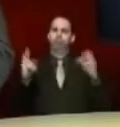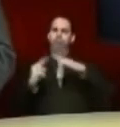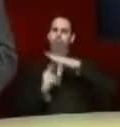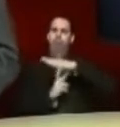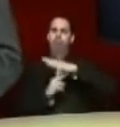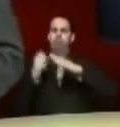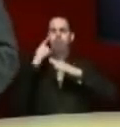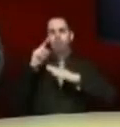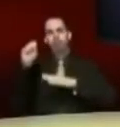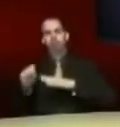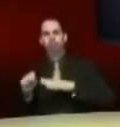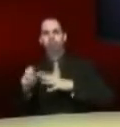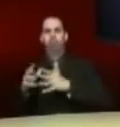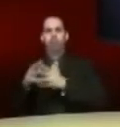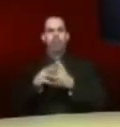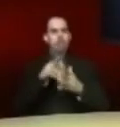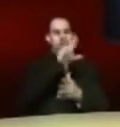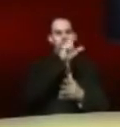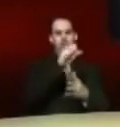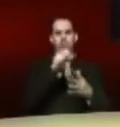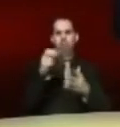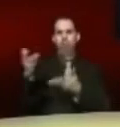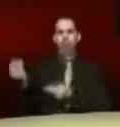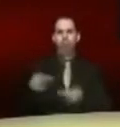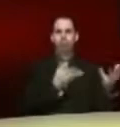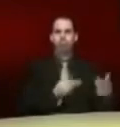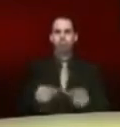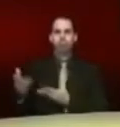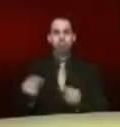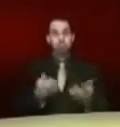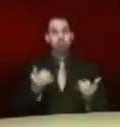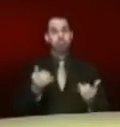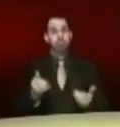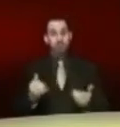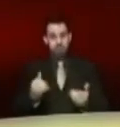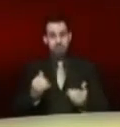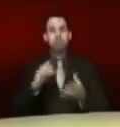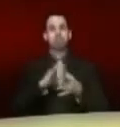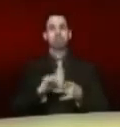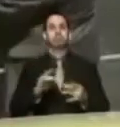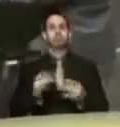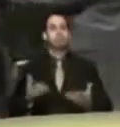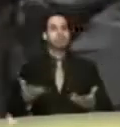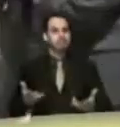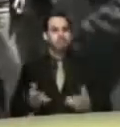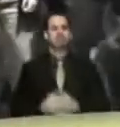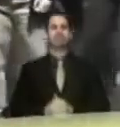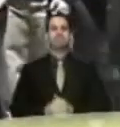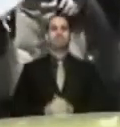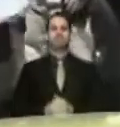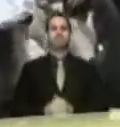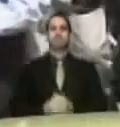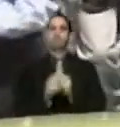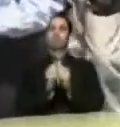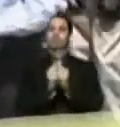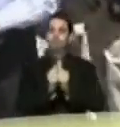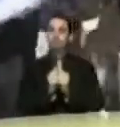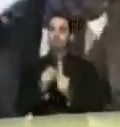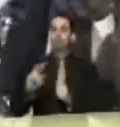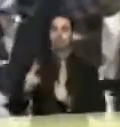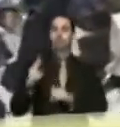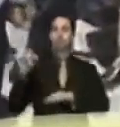Mayra Acevedo le siguió los pasos hoy al candidato y nos preparó la siguiente historia. Le acompaña en este su